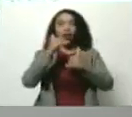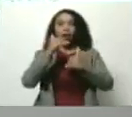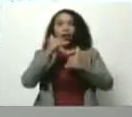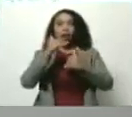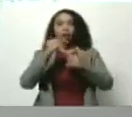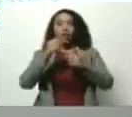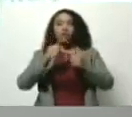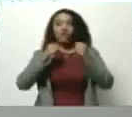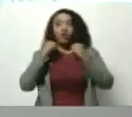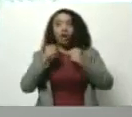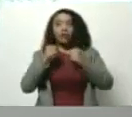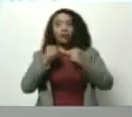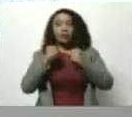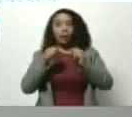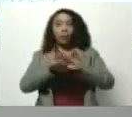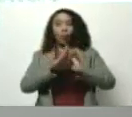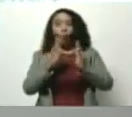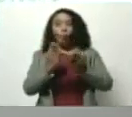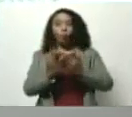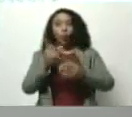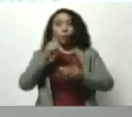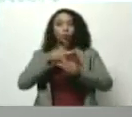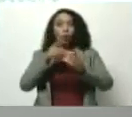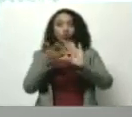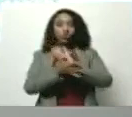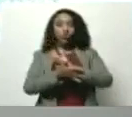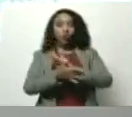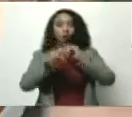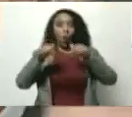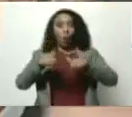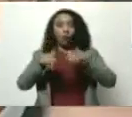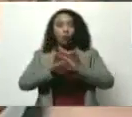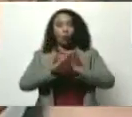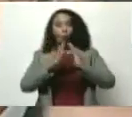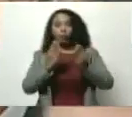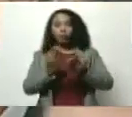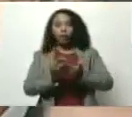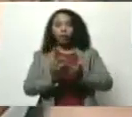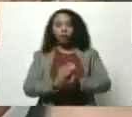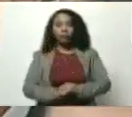este es un hecho científico bruce wolk hoy en este mundo